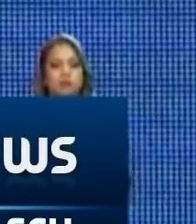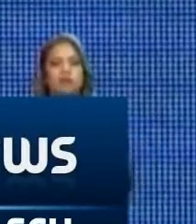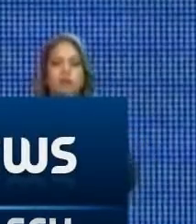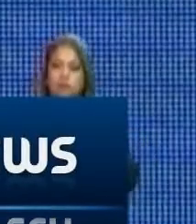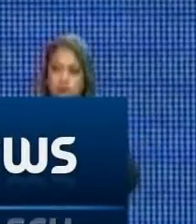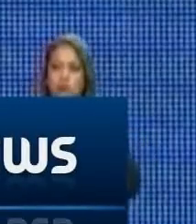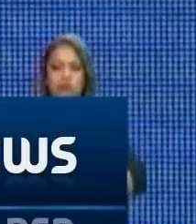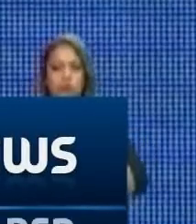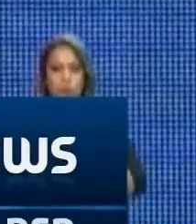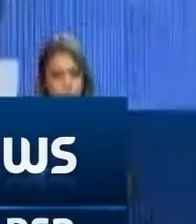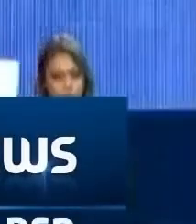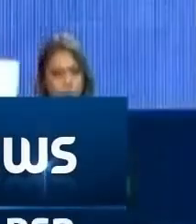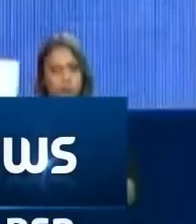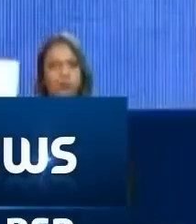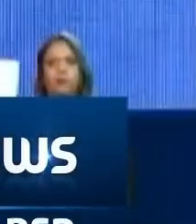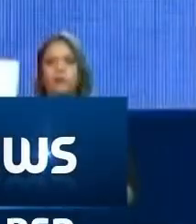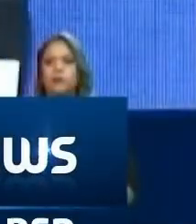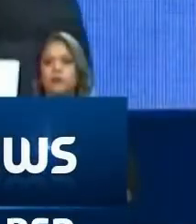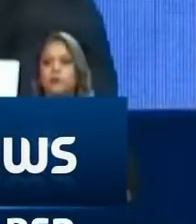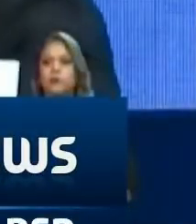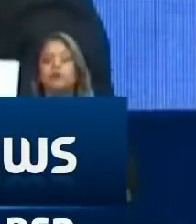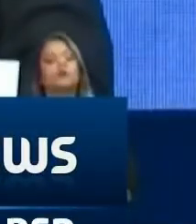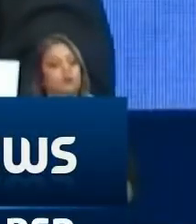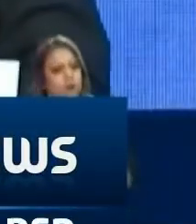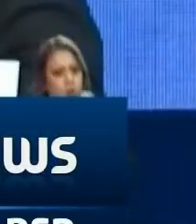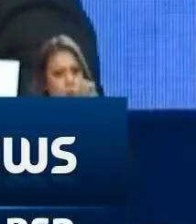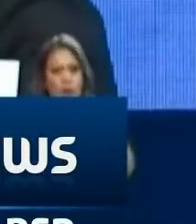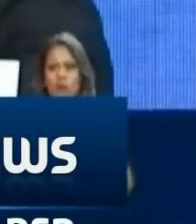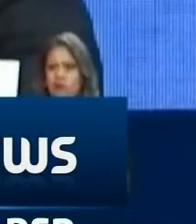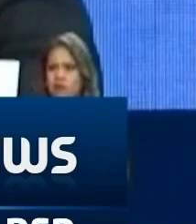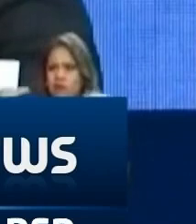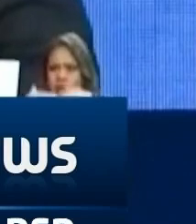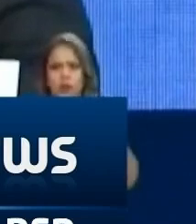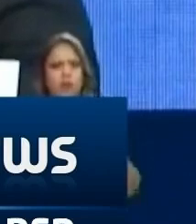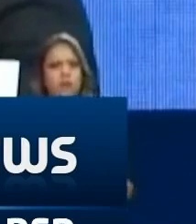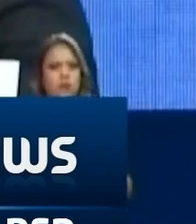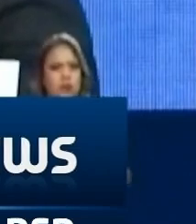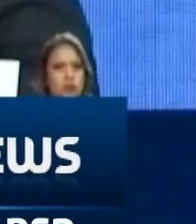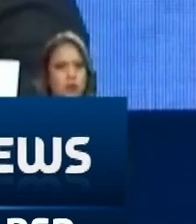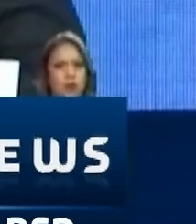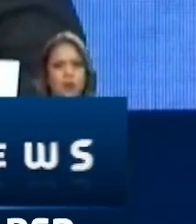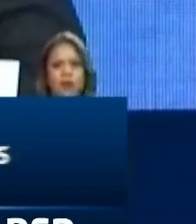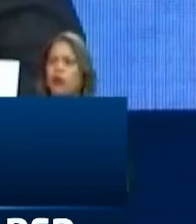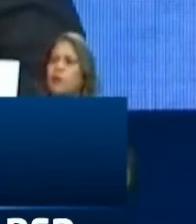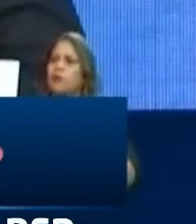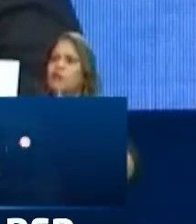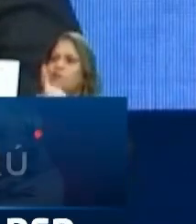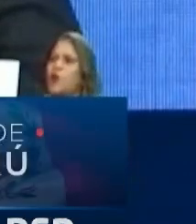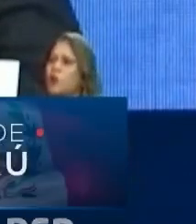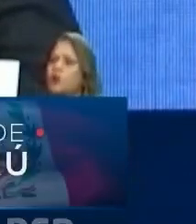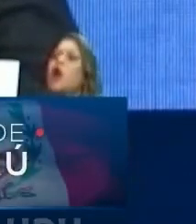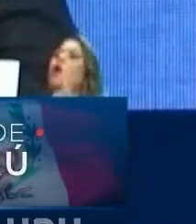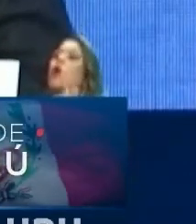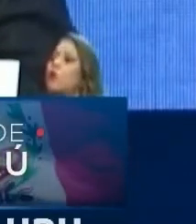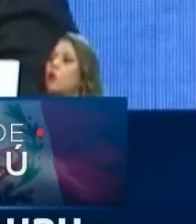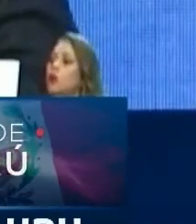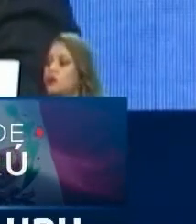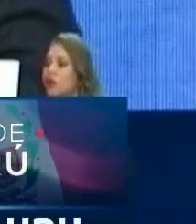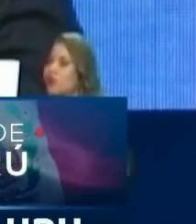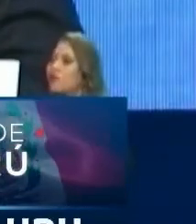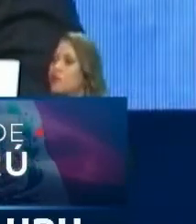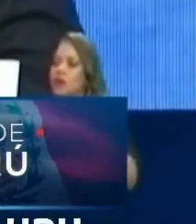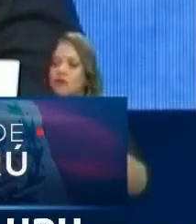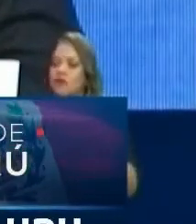Bolívar Armijos. Adelante. Listo, a ver, subamos el nivel del debate. Números, Bolívar. ¿Cómo va a tecnificar el agro? ¿Cuánto cuesta? ¿Cuánto va a ser el tiempo